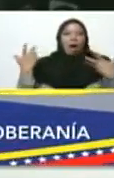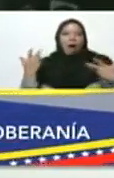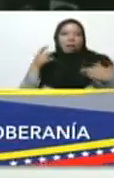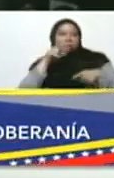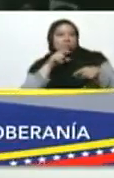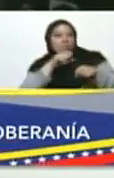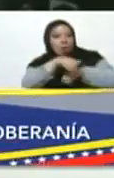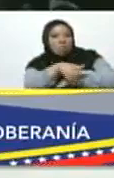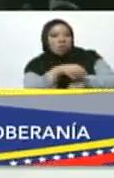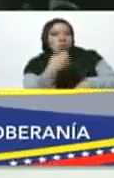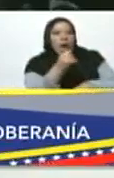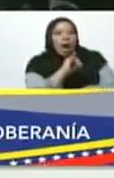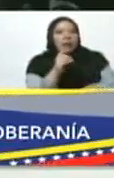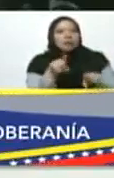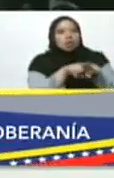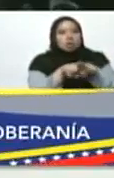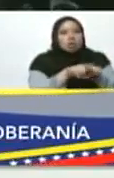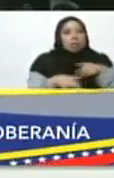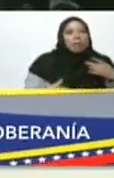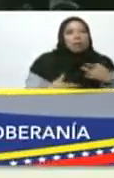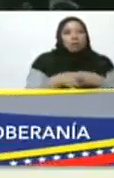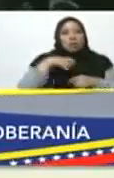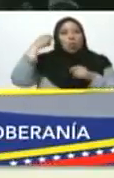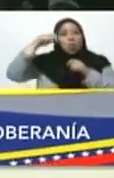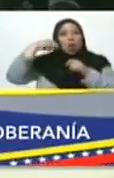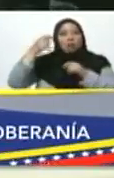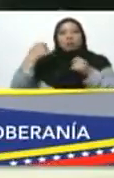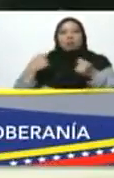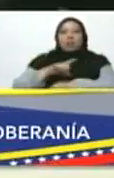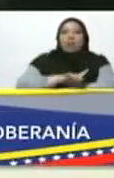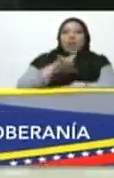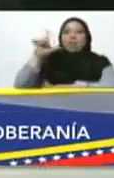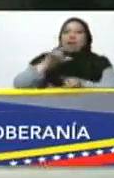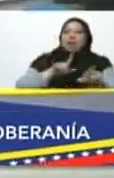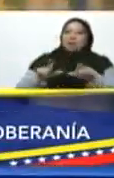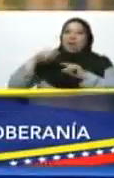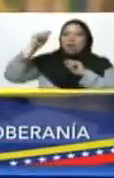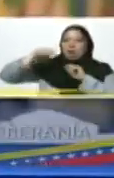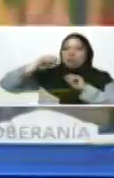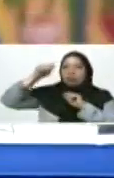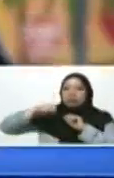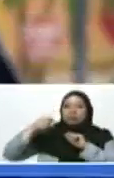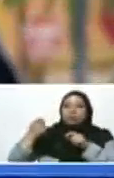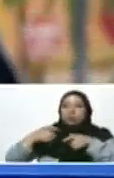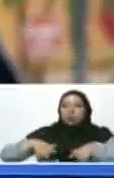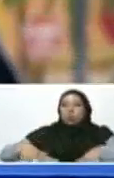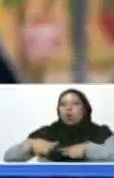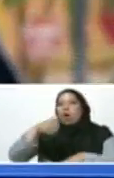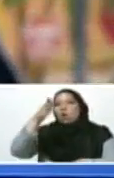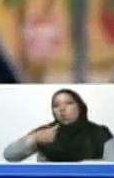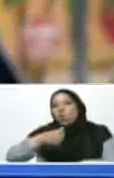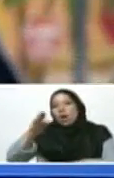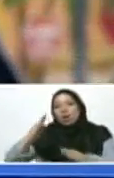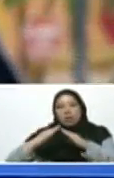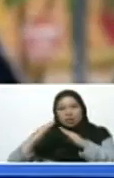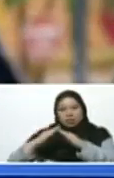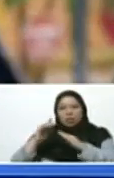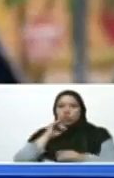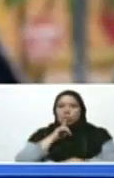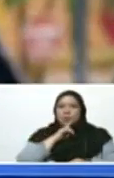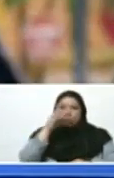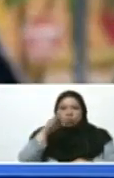allá? Y tenemos un pase grabado en el estado Lara, en la Hacienda La Bendición, Castro Soteldo, en la